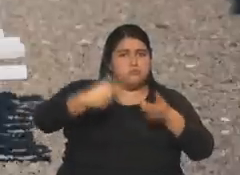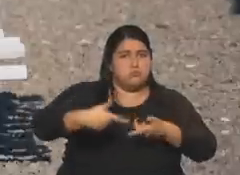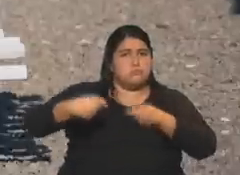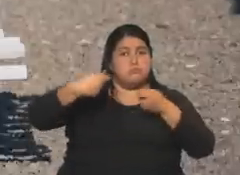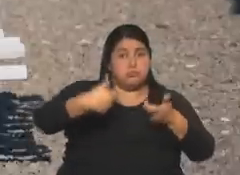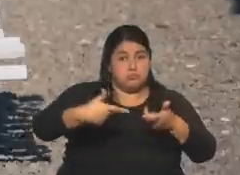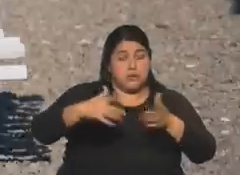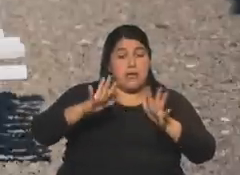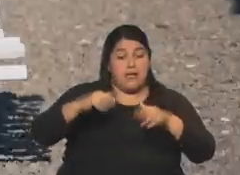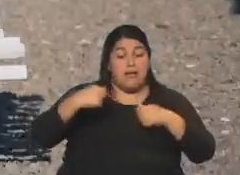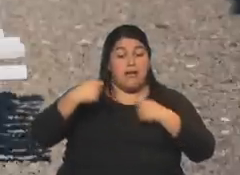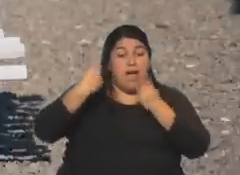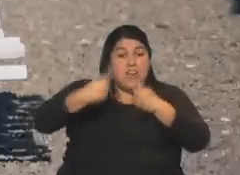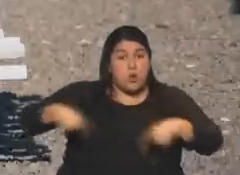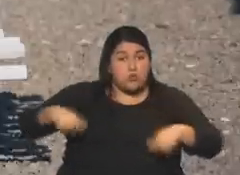recursos que